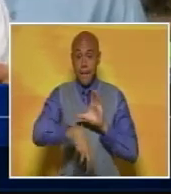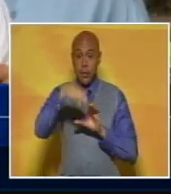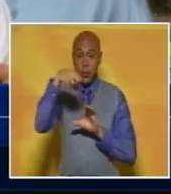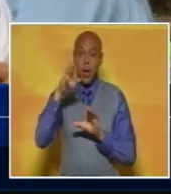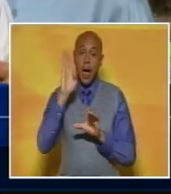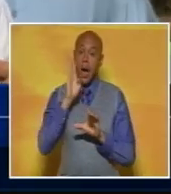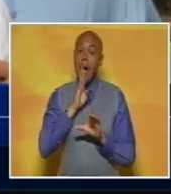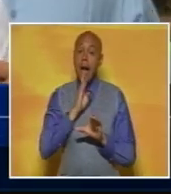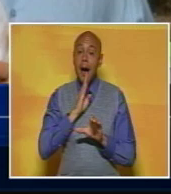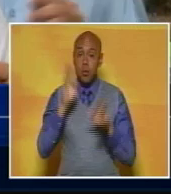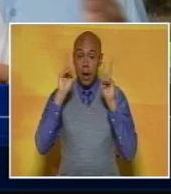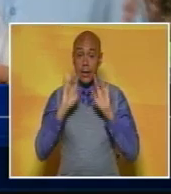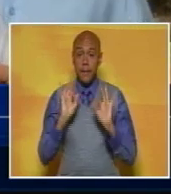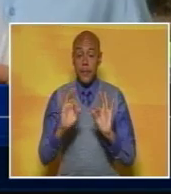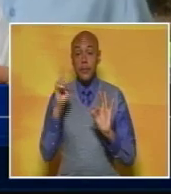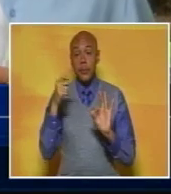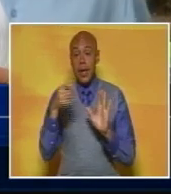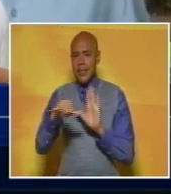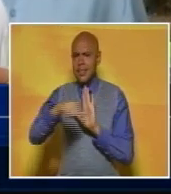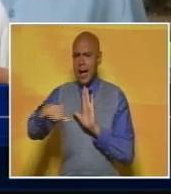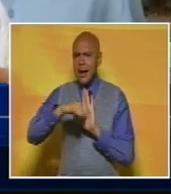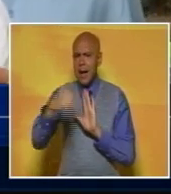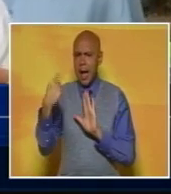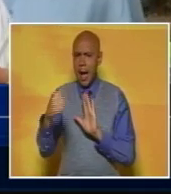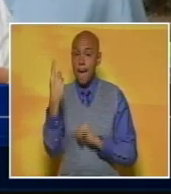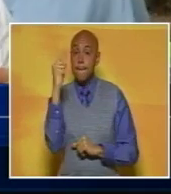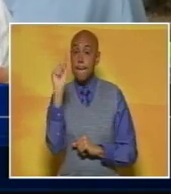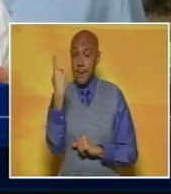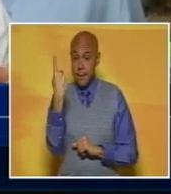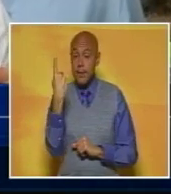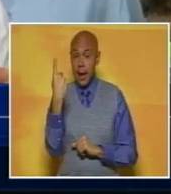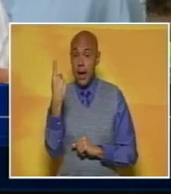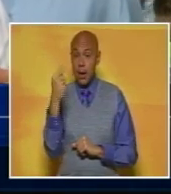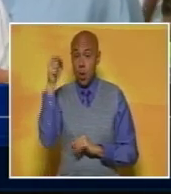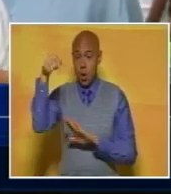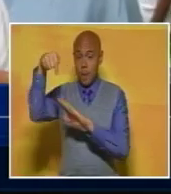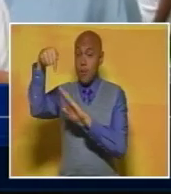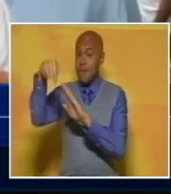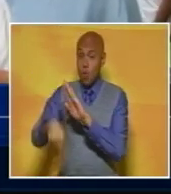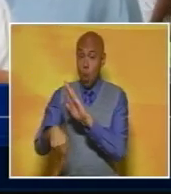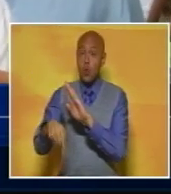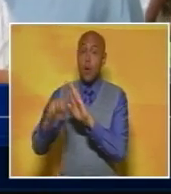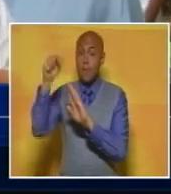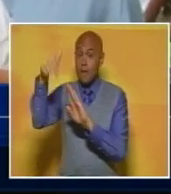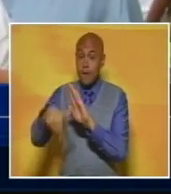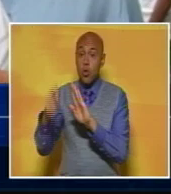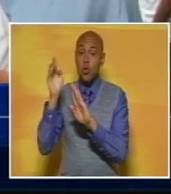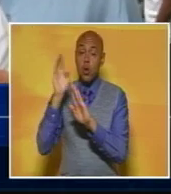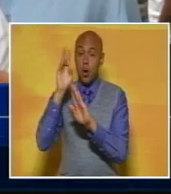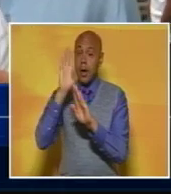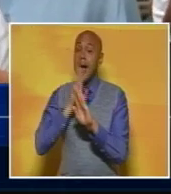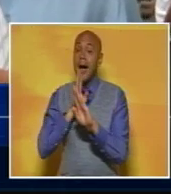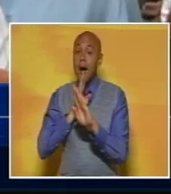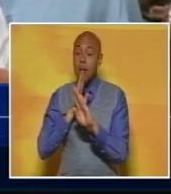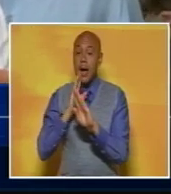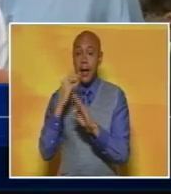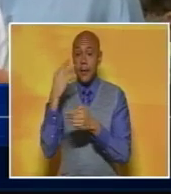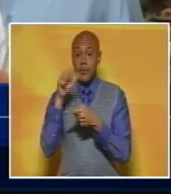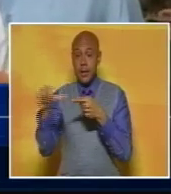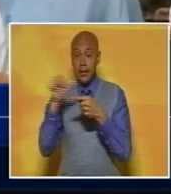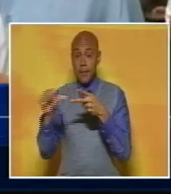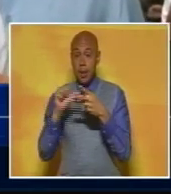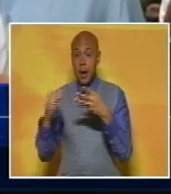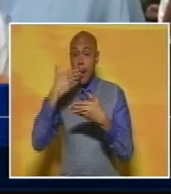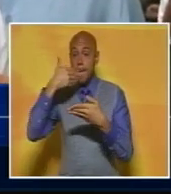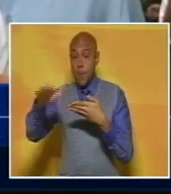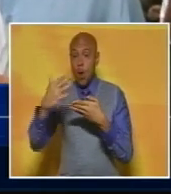Muy cerca tenemos nuestro primer pozo de agua profundo que ya en 3 semanas va a estar listo. También